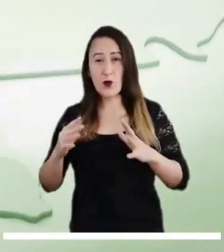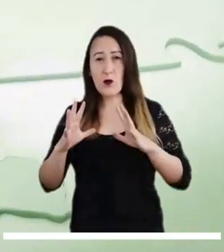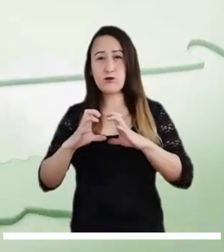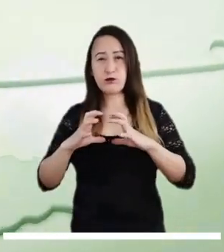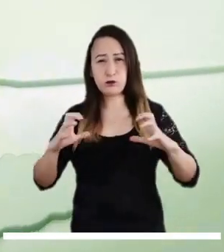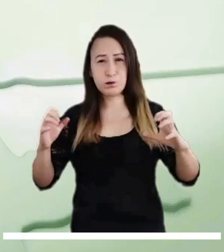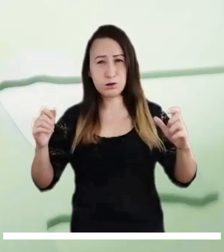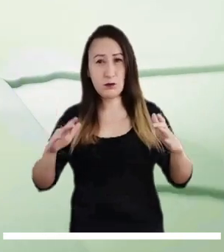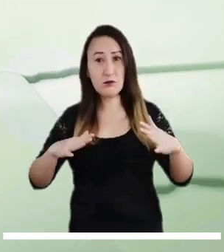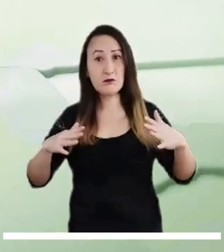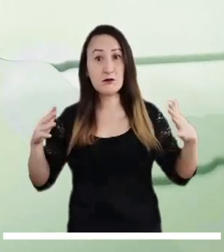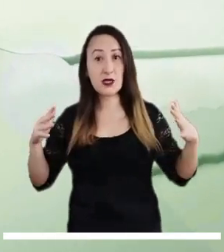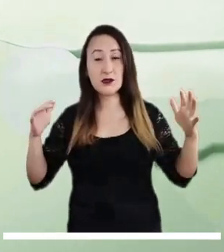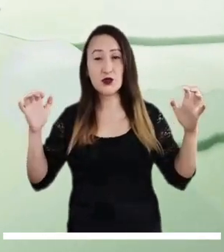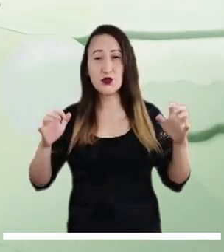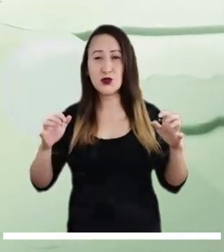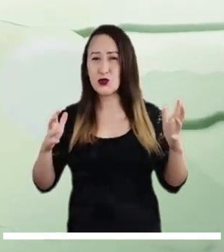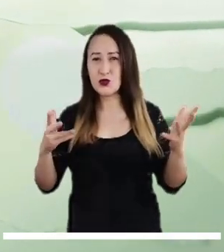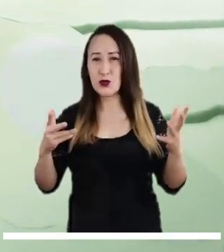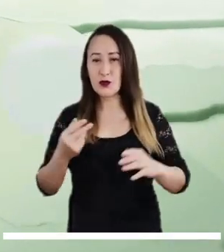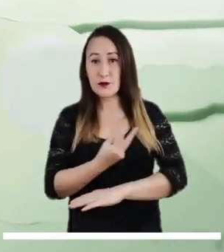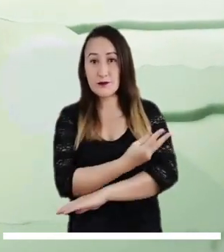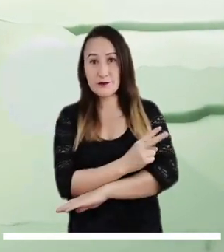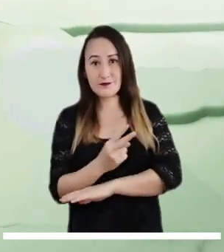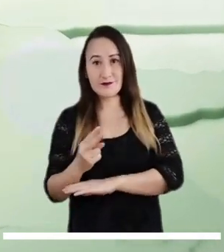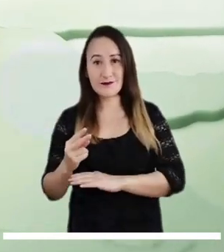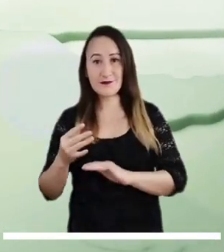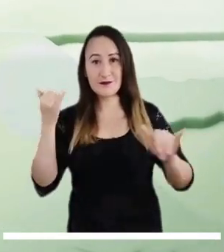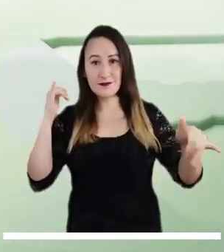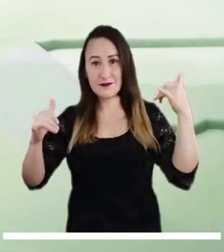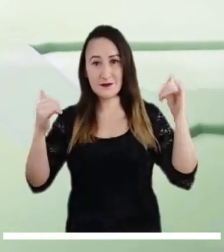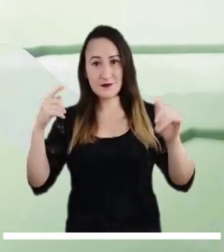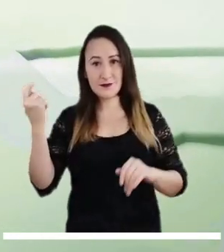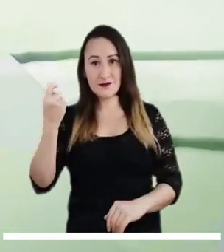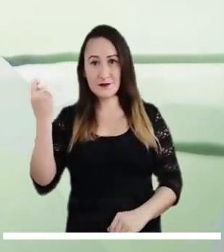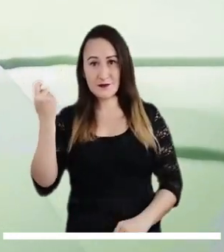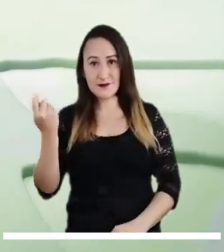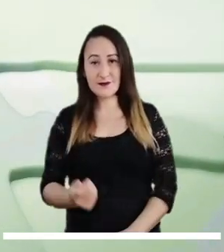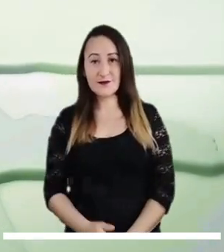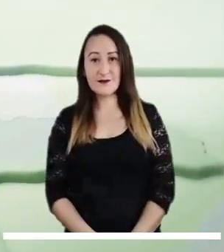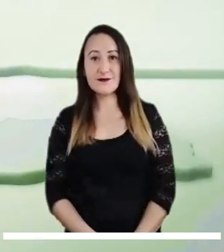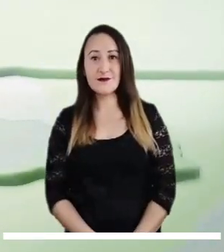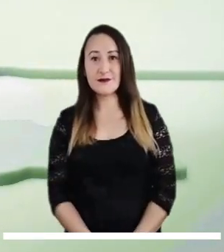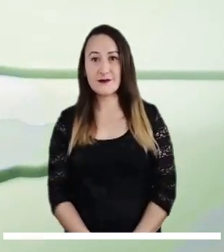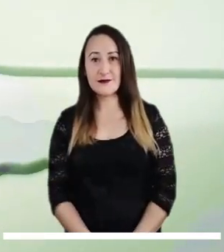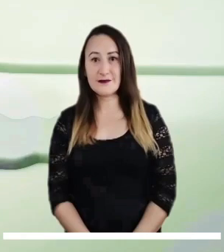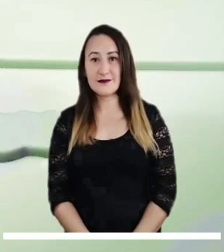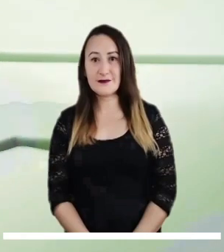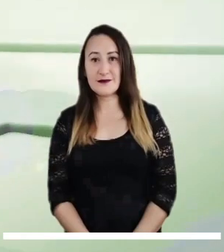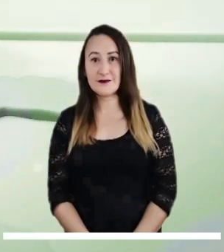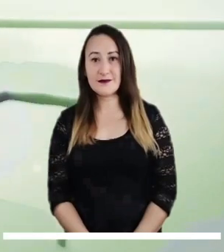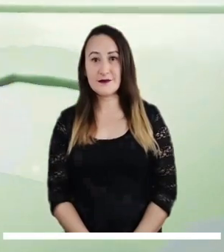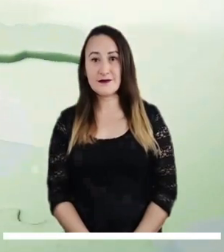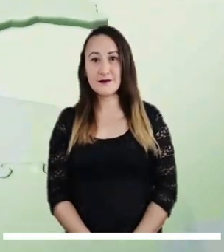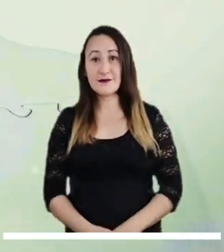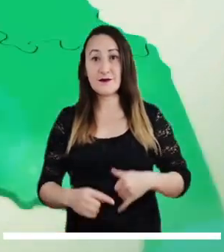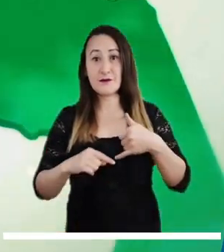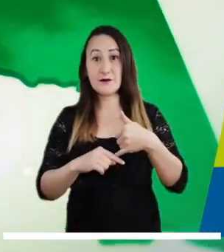En la Orinoquía se espera una tarde con cielo mayormente cubierto y algunas lluvias sobre Vichada, Casanare y Meta.